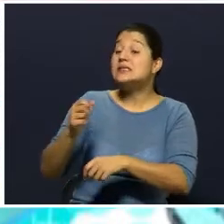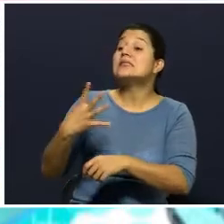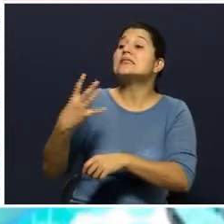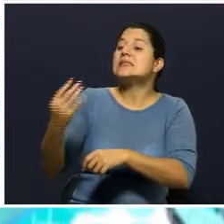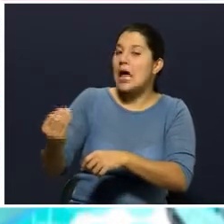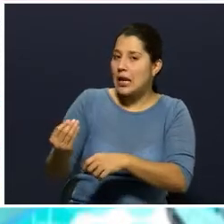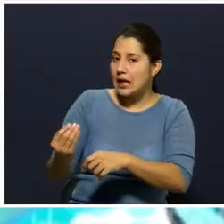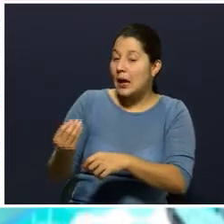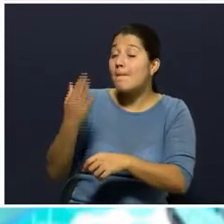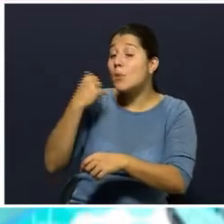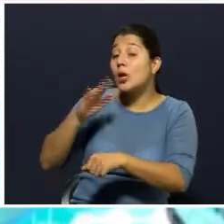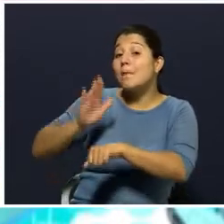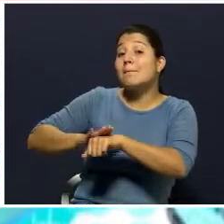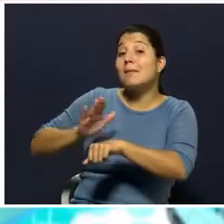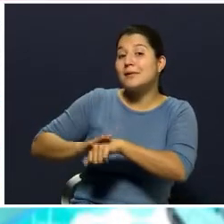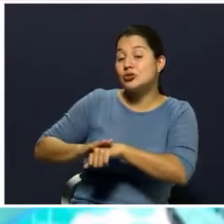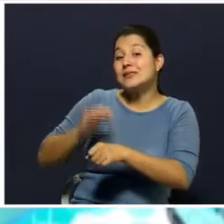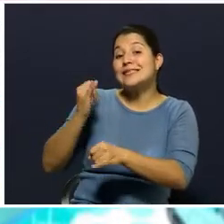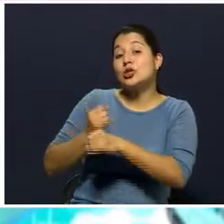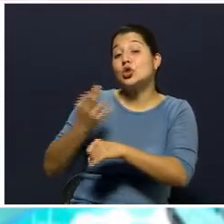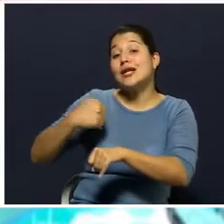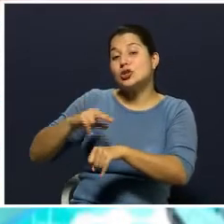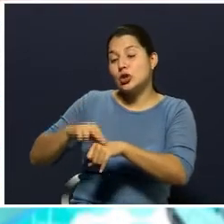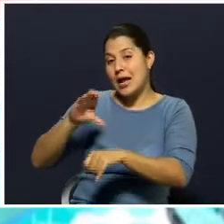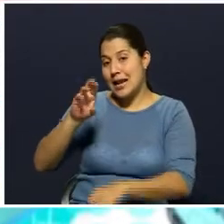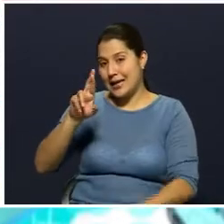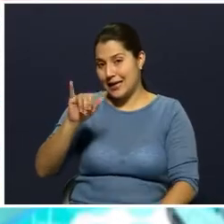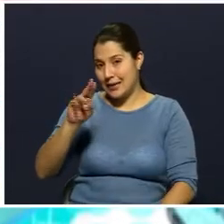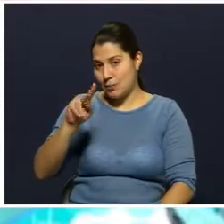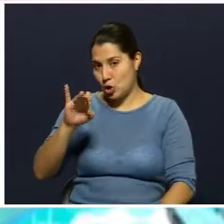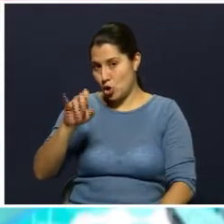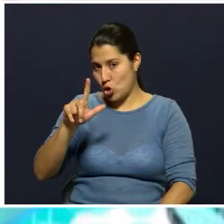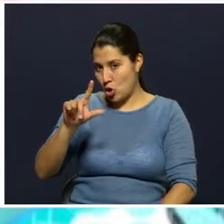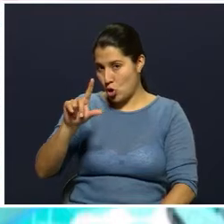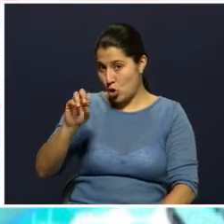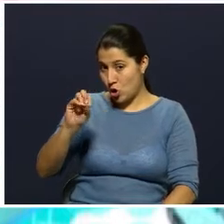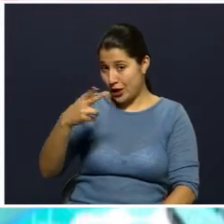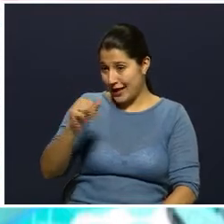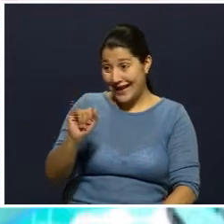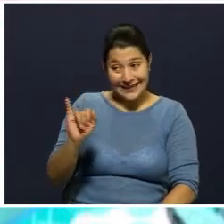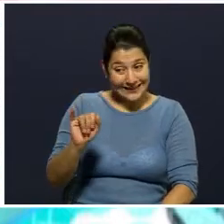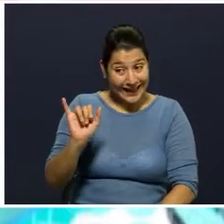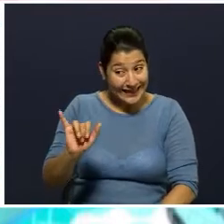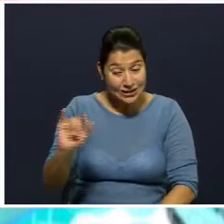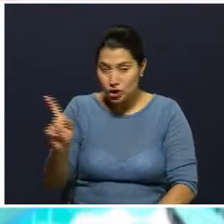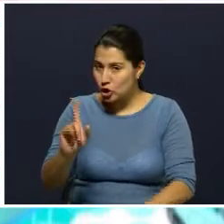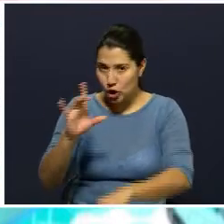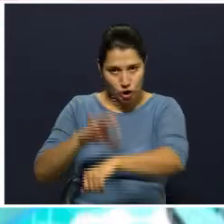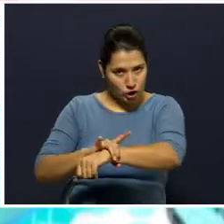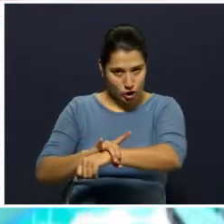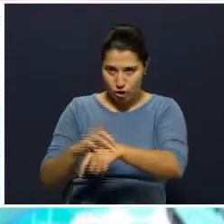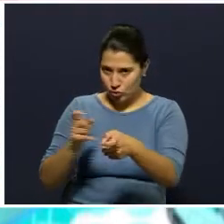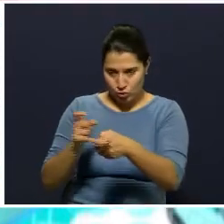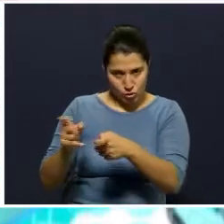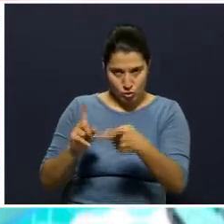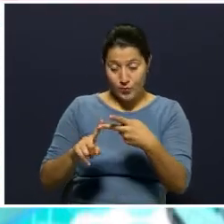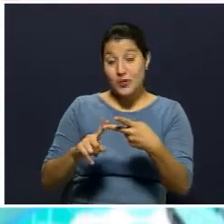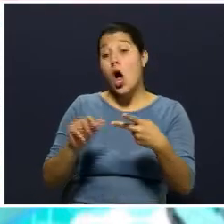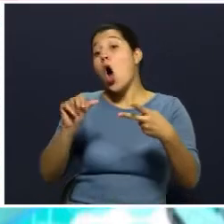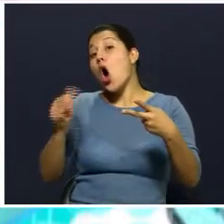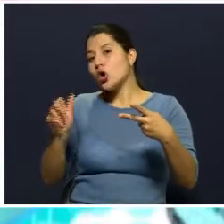de Criminología y no llevan tobillera. Las personas que llevan tobillera la llevan porque un juez de la República determinó que la forma en que esa persona